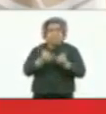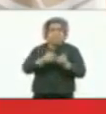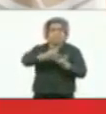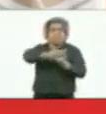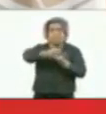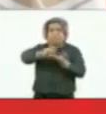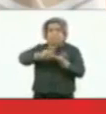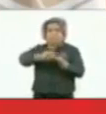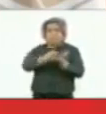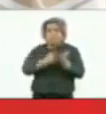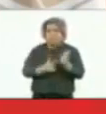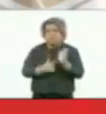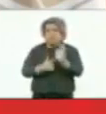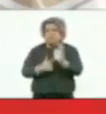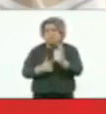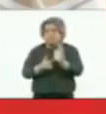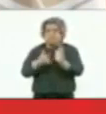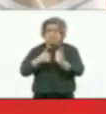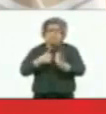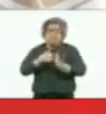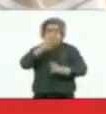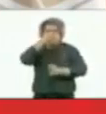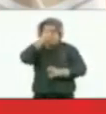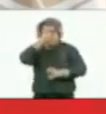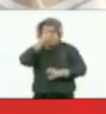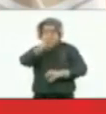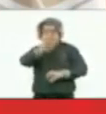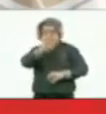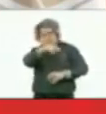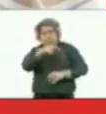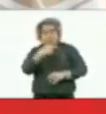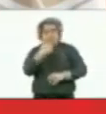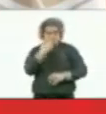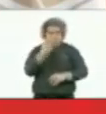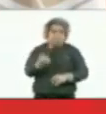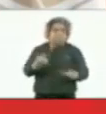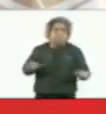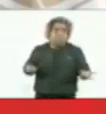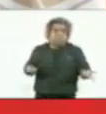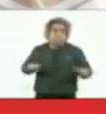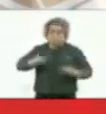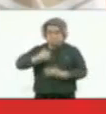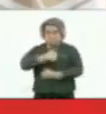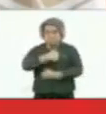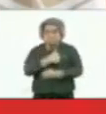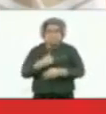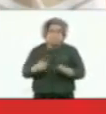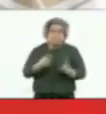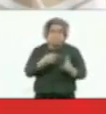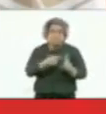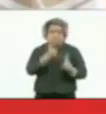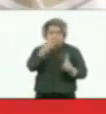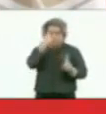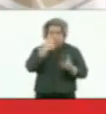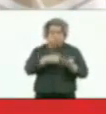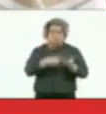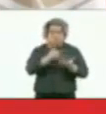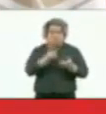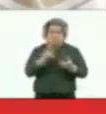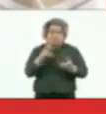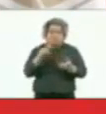en este sentido y concuerdo plenamente, es decir, no estamos de acuerdo en que sea así. No creo que sea